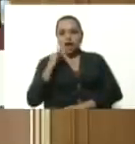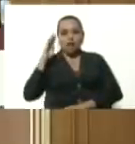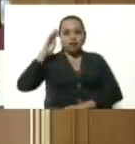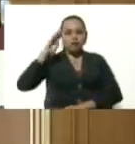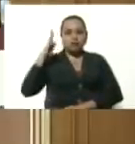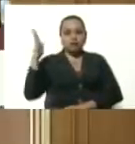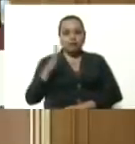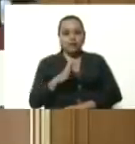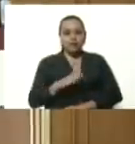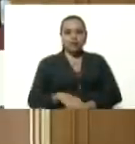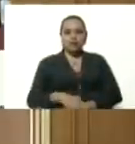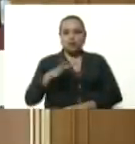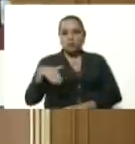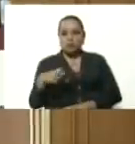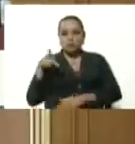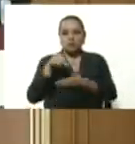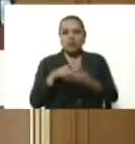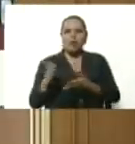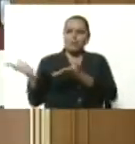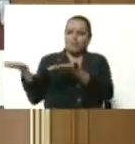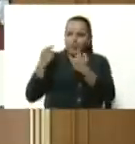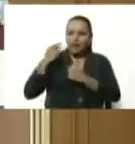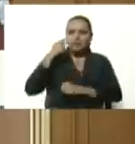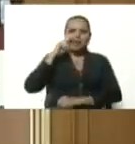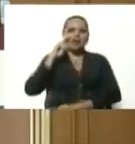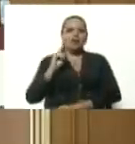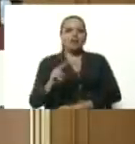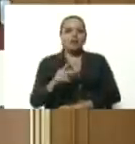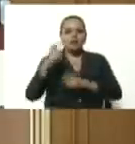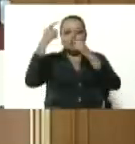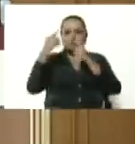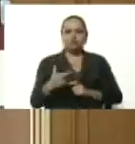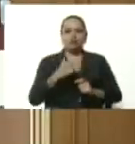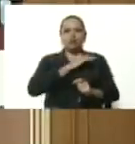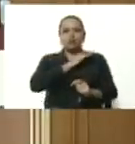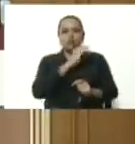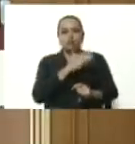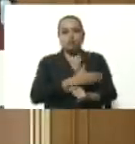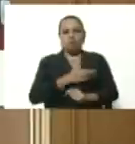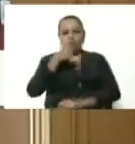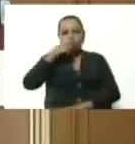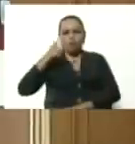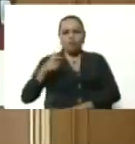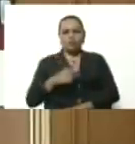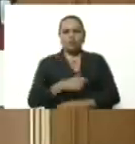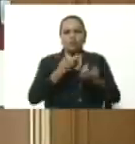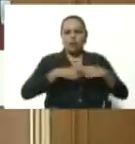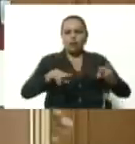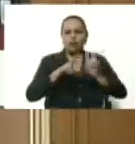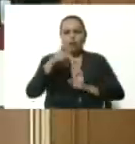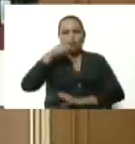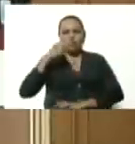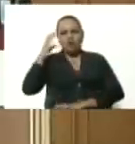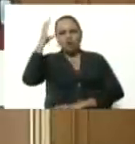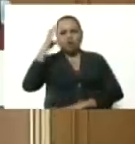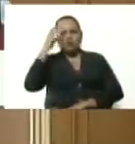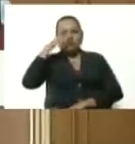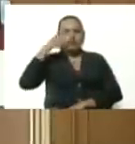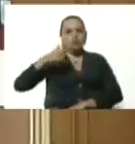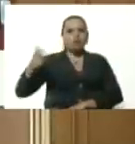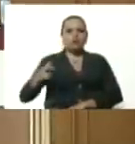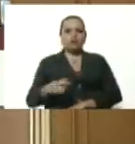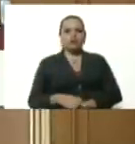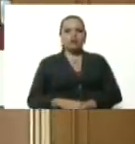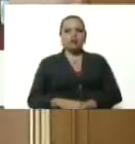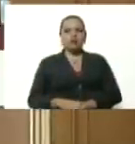que puedan anotarse. Vengan para que vean la dignidad de un pueblo, la moral de un pueblo y la conciencia de un pueblo